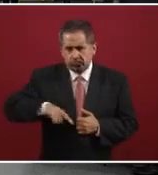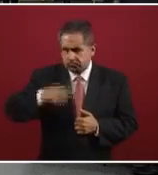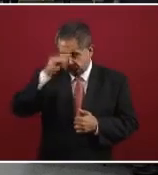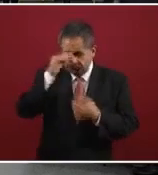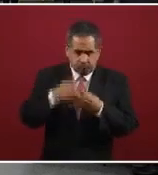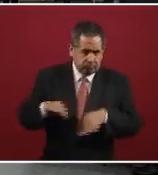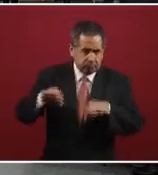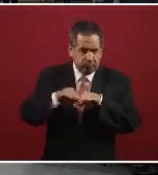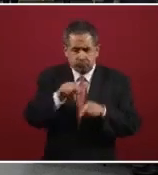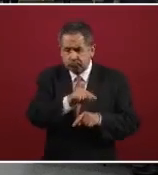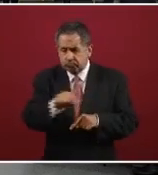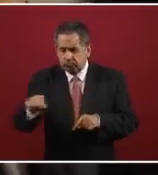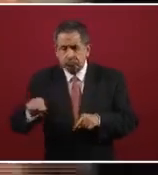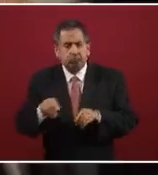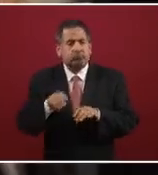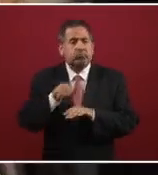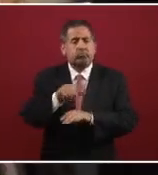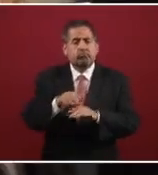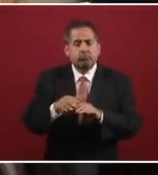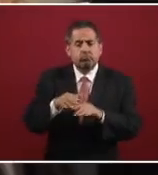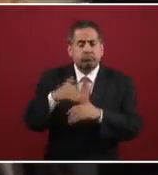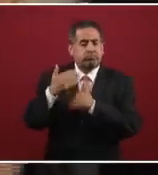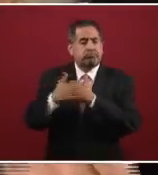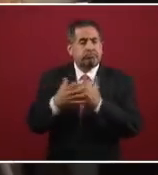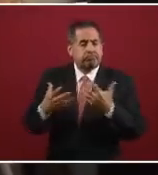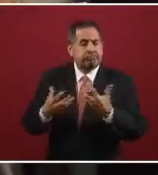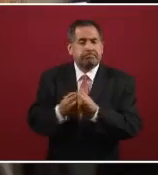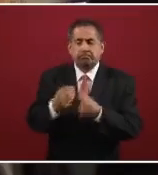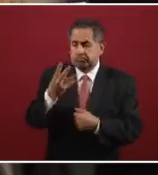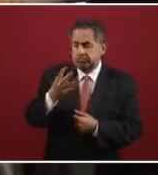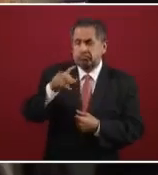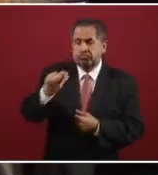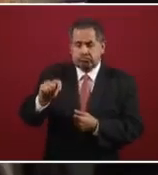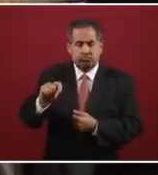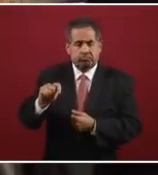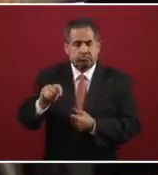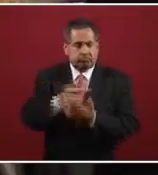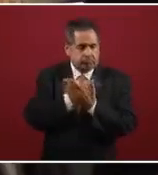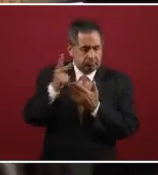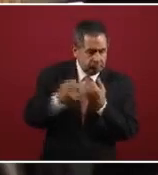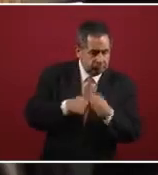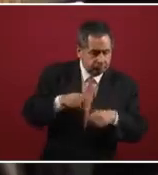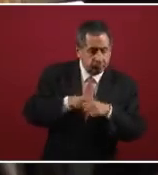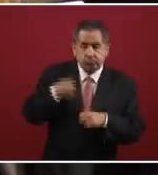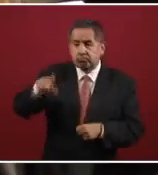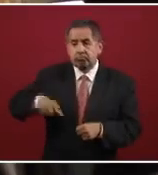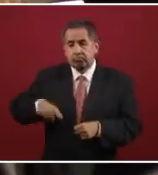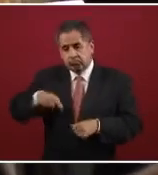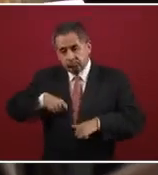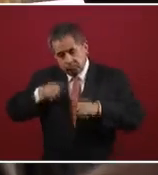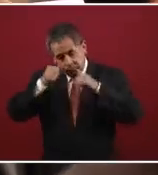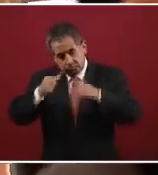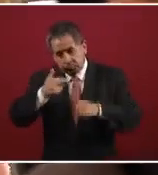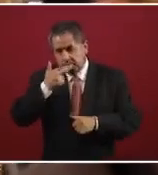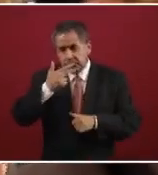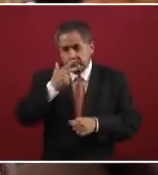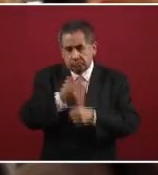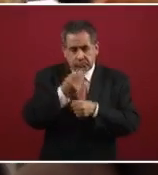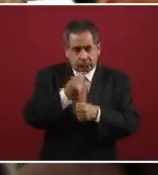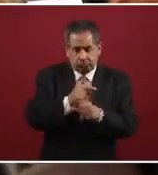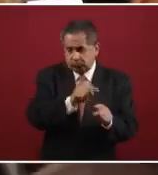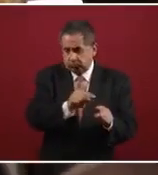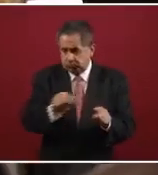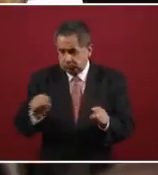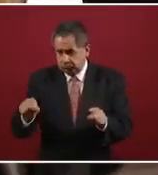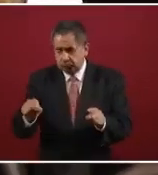importancia que tienen ellos en la construcción del proyecto de la 4 t por el asunto de los programas sociales si su gobierno tendría contemplado mejorar sus